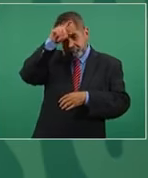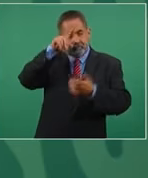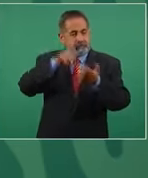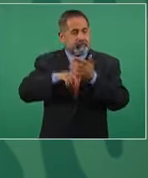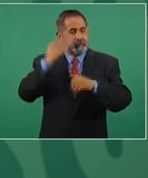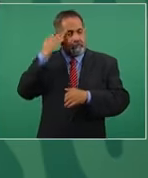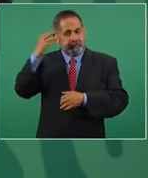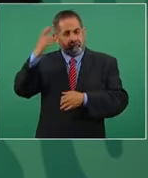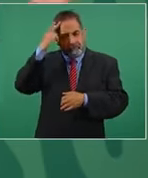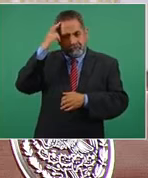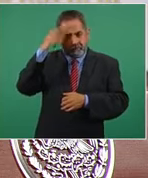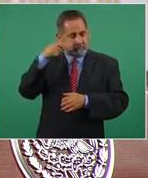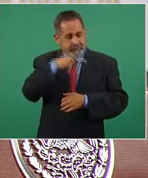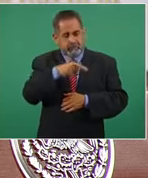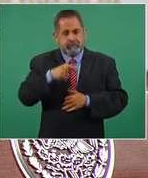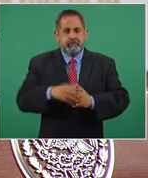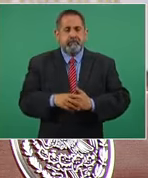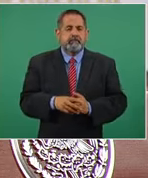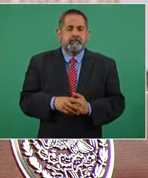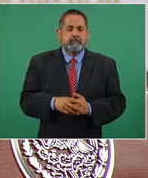Porfiriato